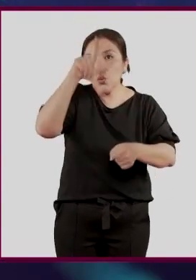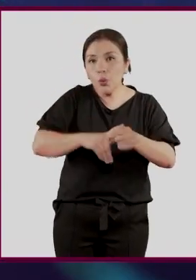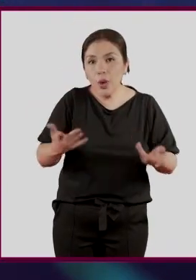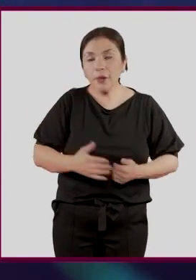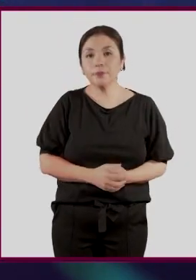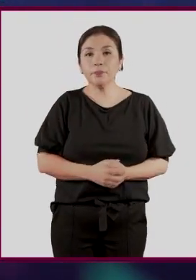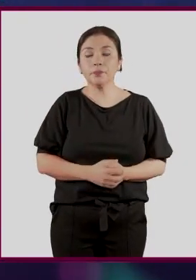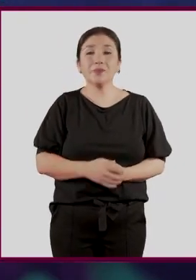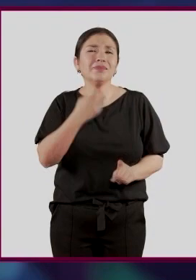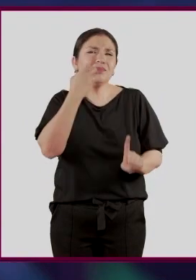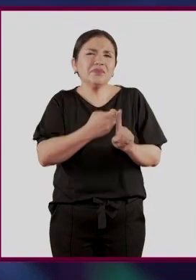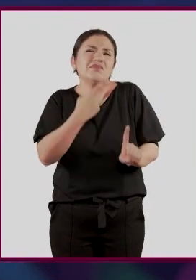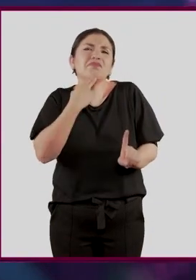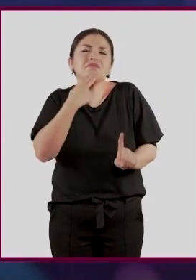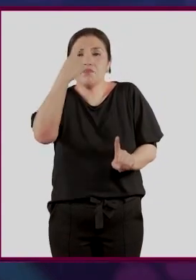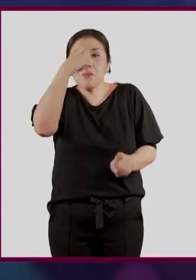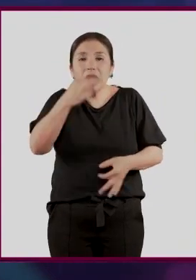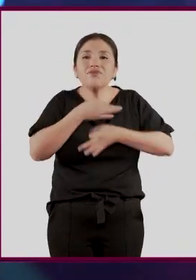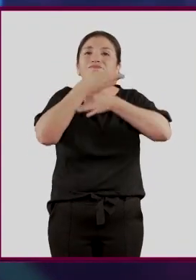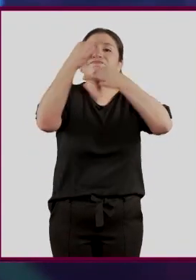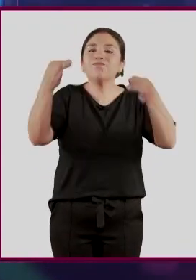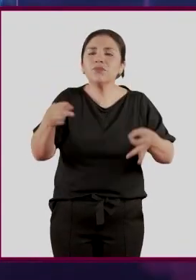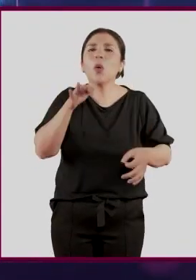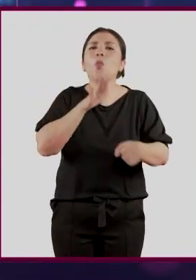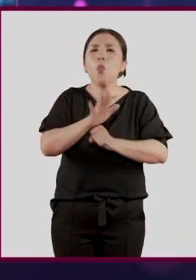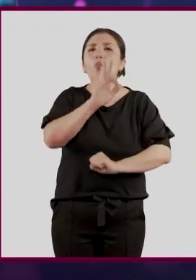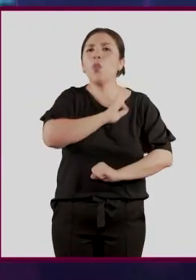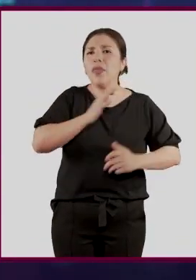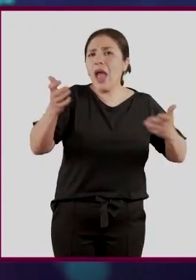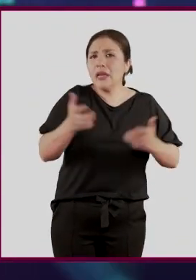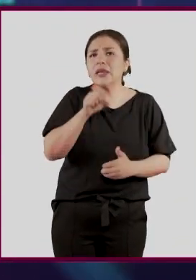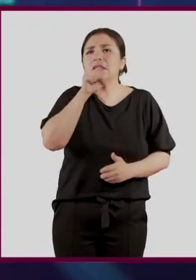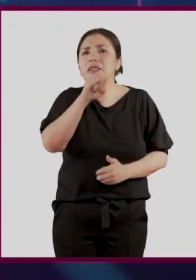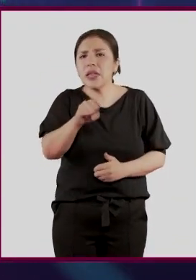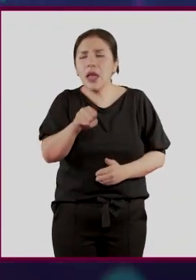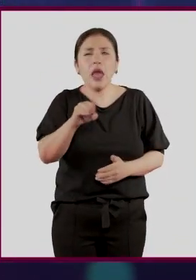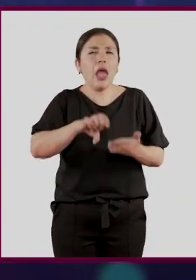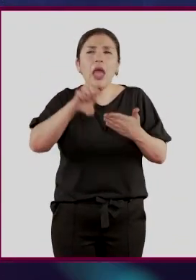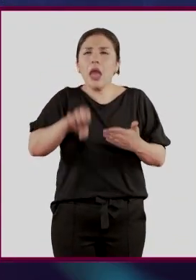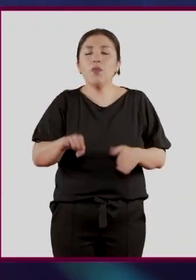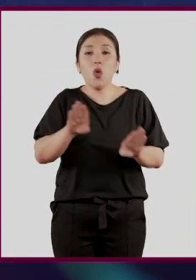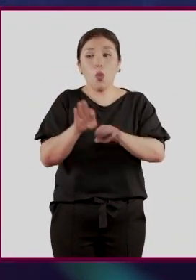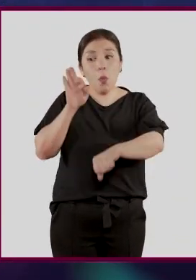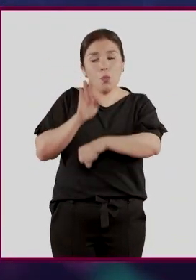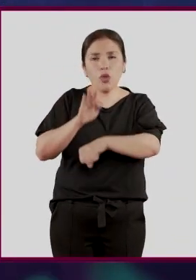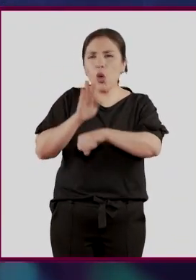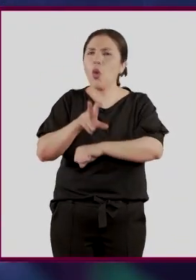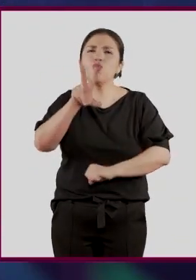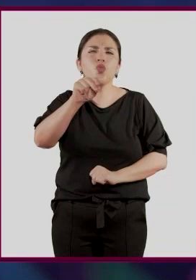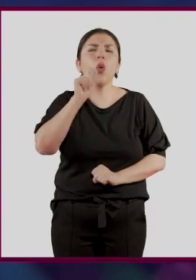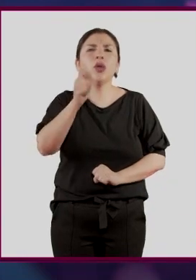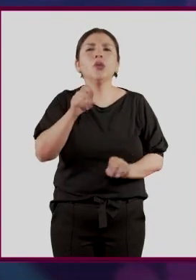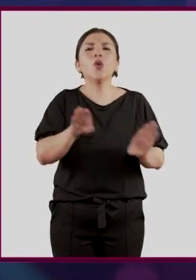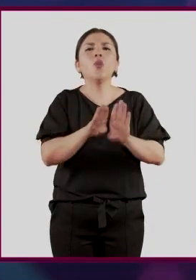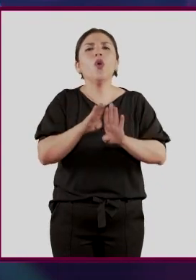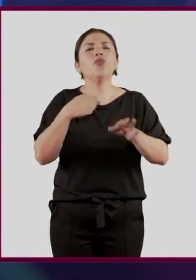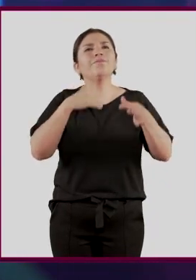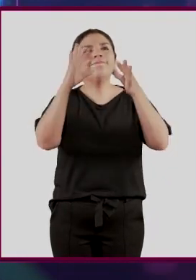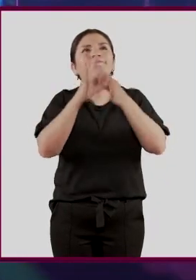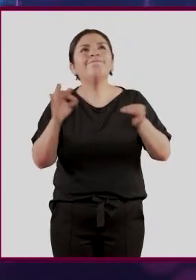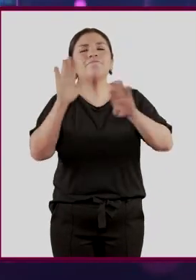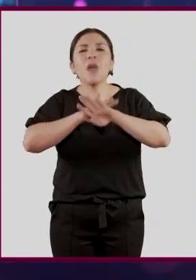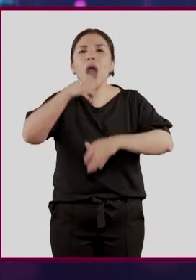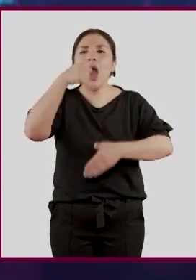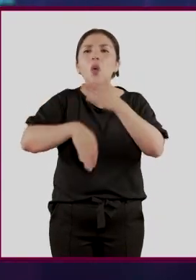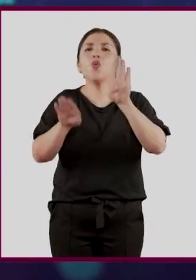El objetivo es decir qué se puede hacer con esa obra, ¿no? O sea, no hablamos de protección, sino más bien hablamos de